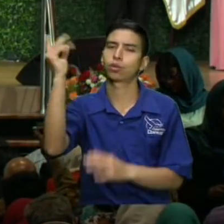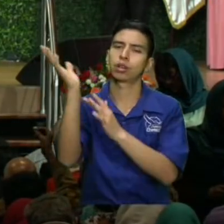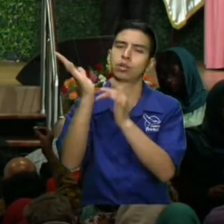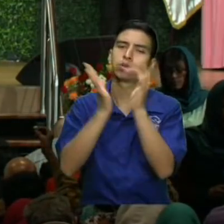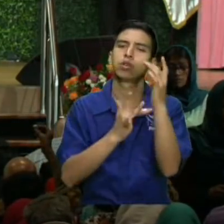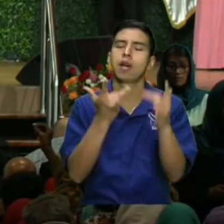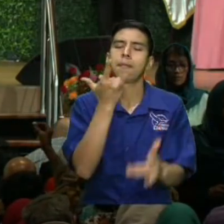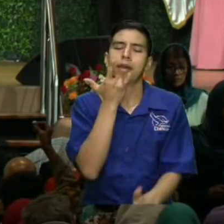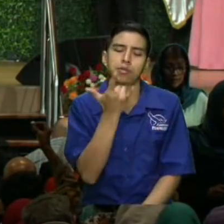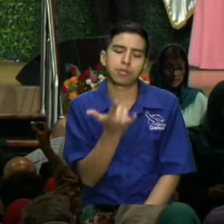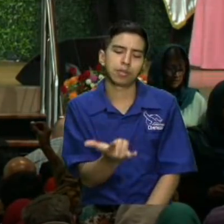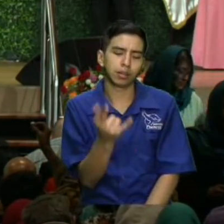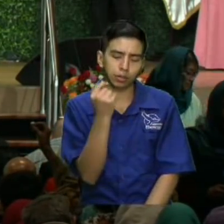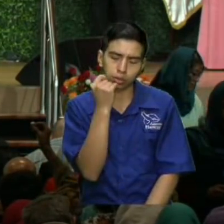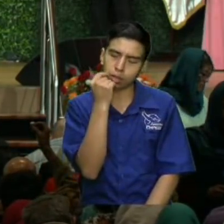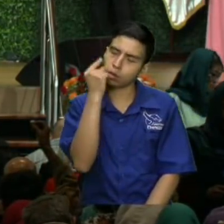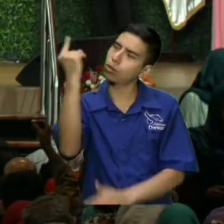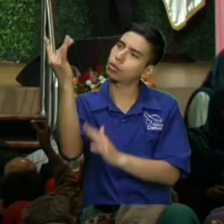Perdónanos.